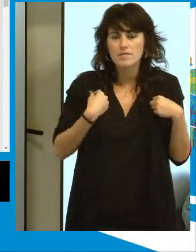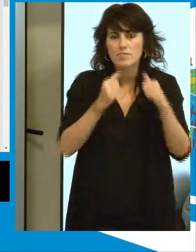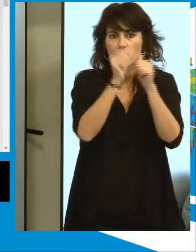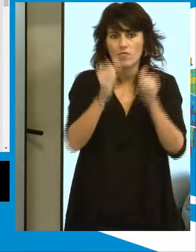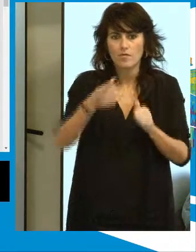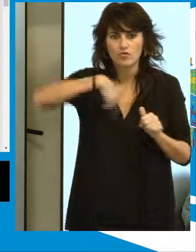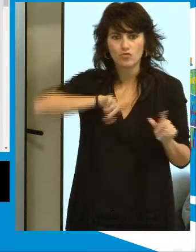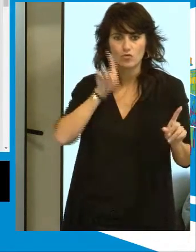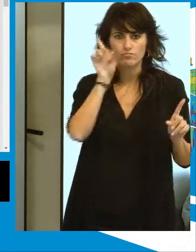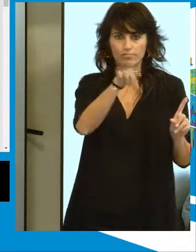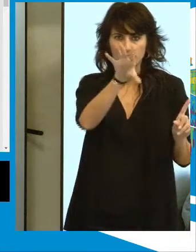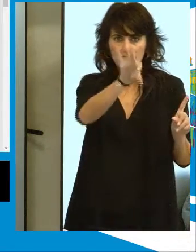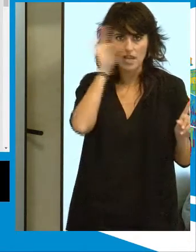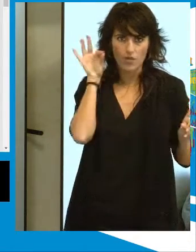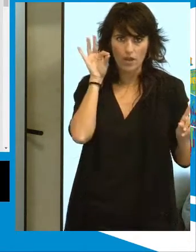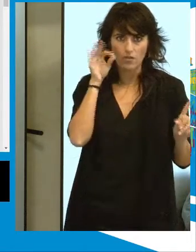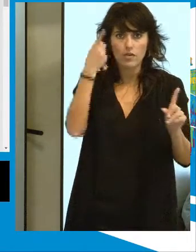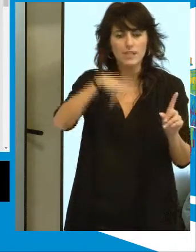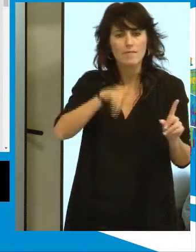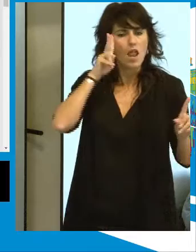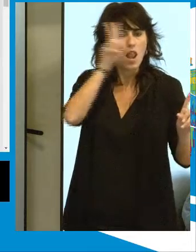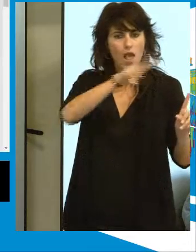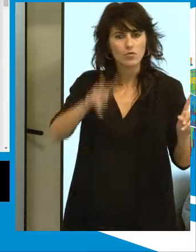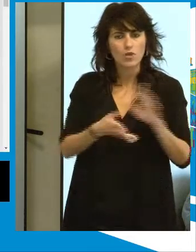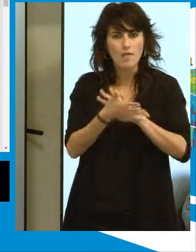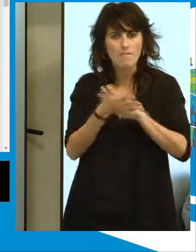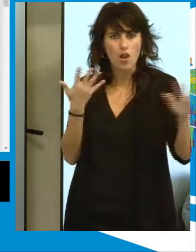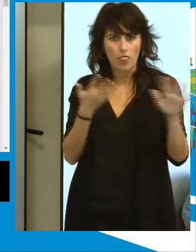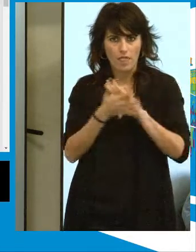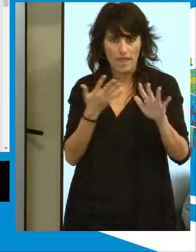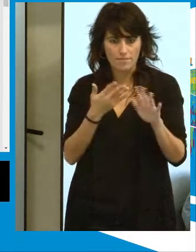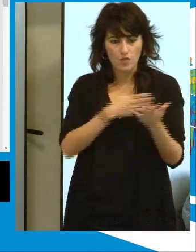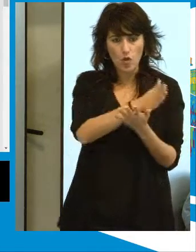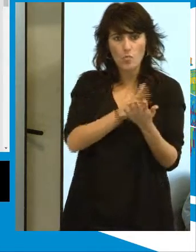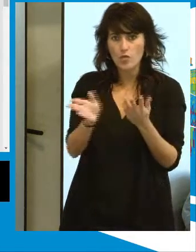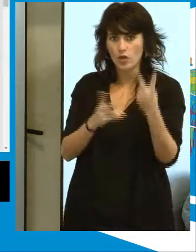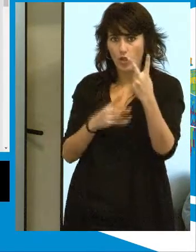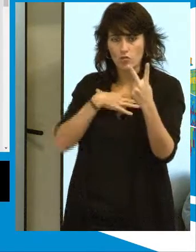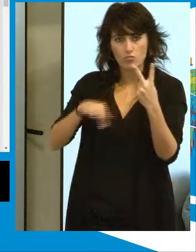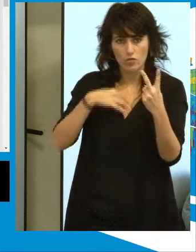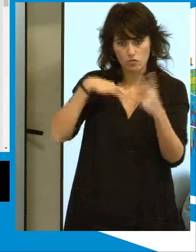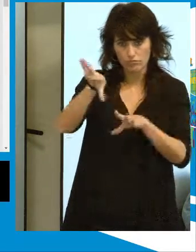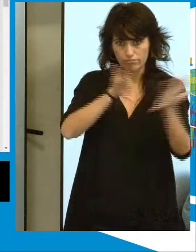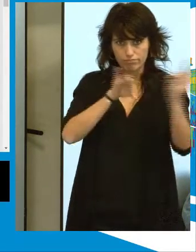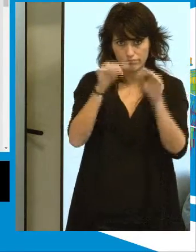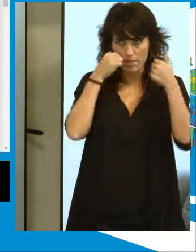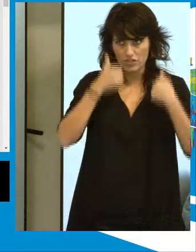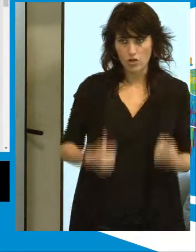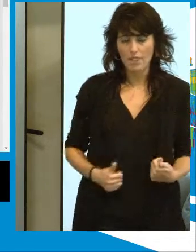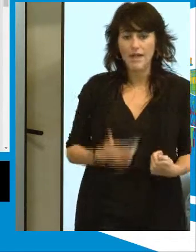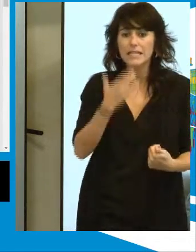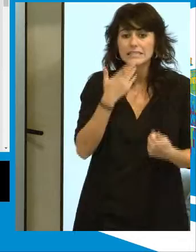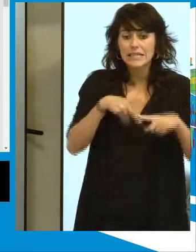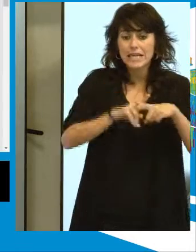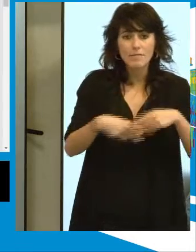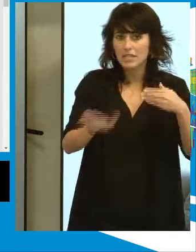hemos seleccionado y la velocidad de lectura, ¿no? Que son las dos opciones que yo puedo personalizar. Si no cierro la